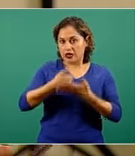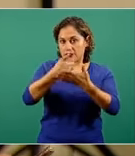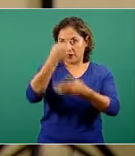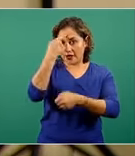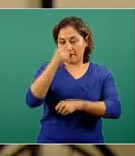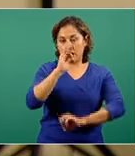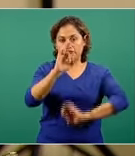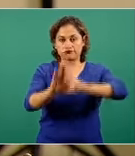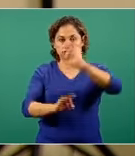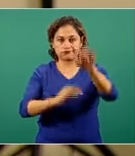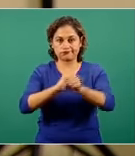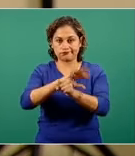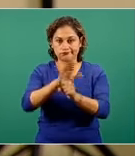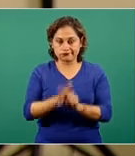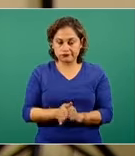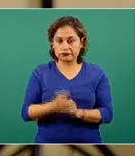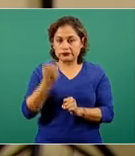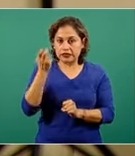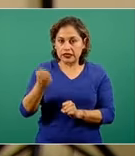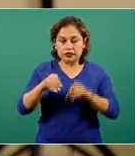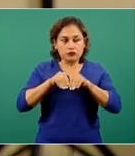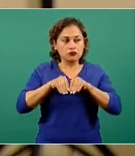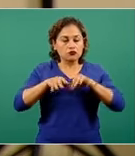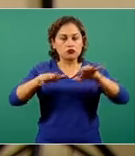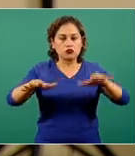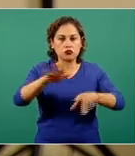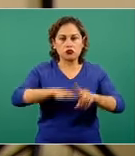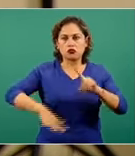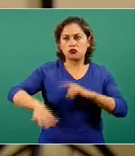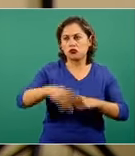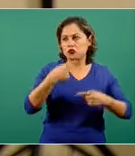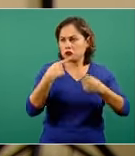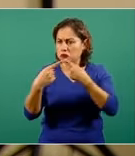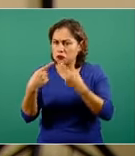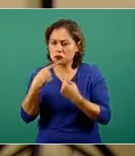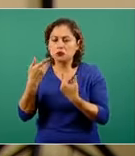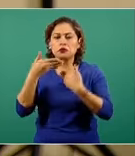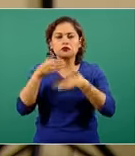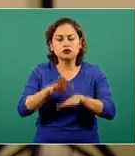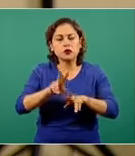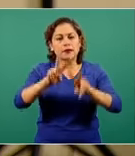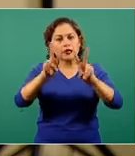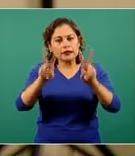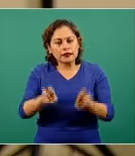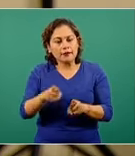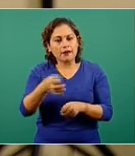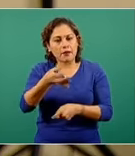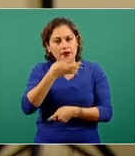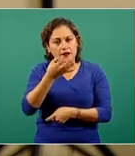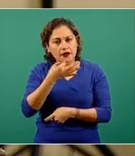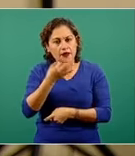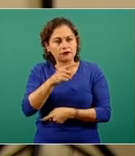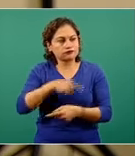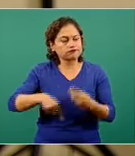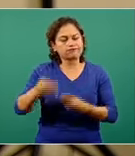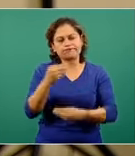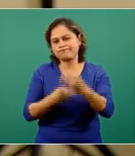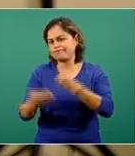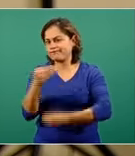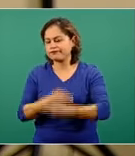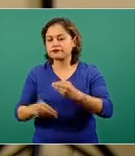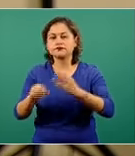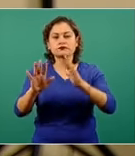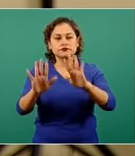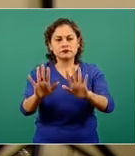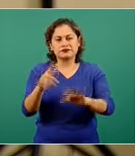Esto desató como un gran debate, ¿no?, en las redes sociales acerca del uso de estos medicamentos. Y bueno, esto se suma